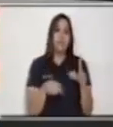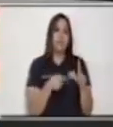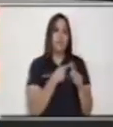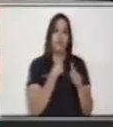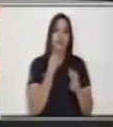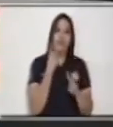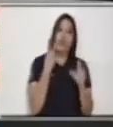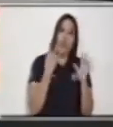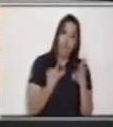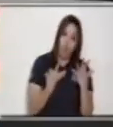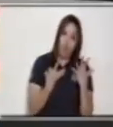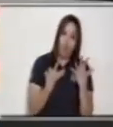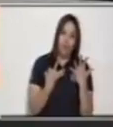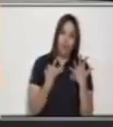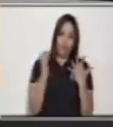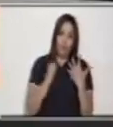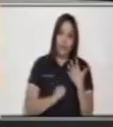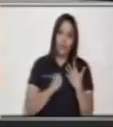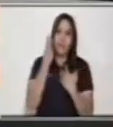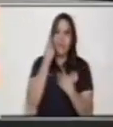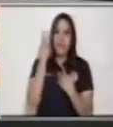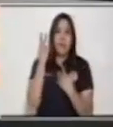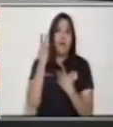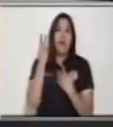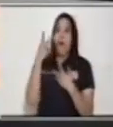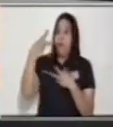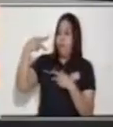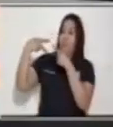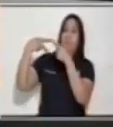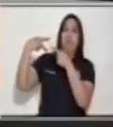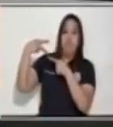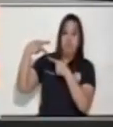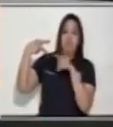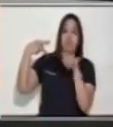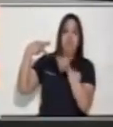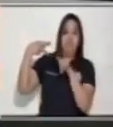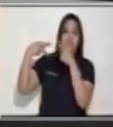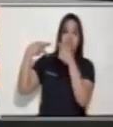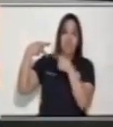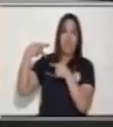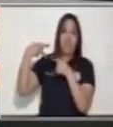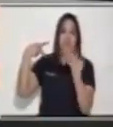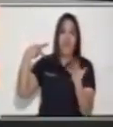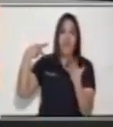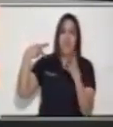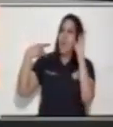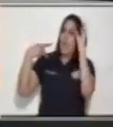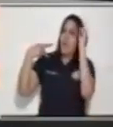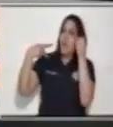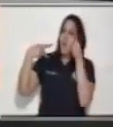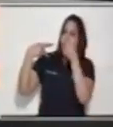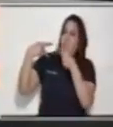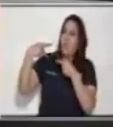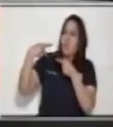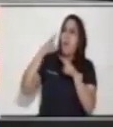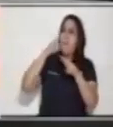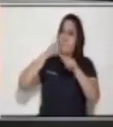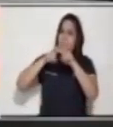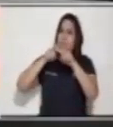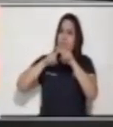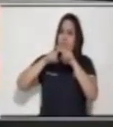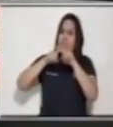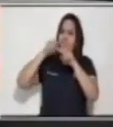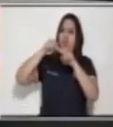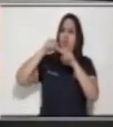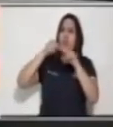8. Sí nos da el mismo resultado. Pero de nuevo, ya ves por qué la multiplicación es una suma